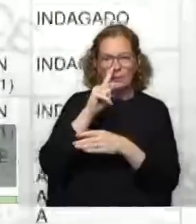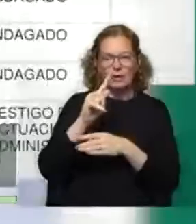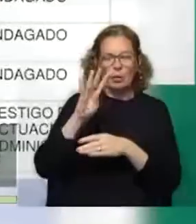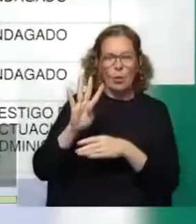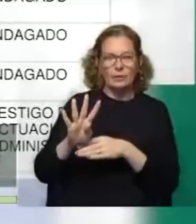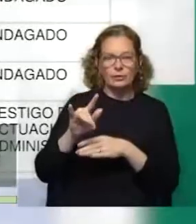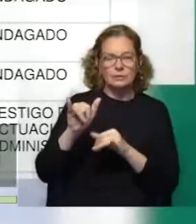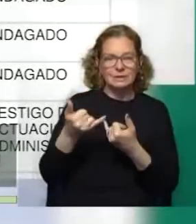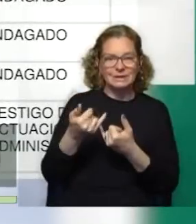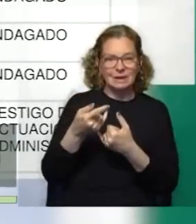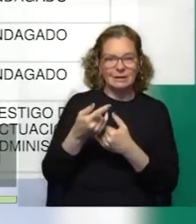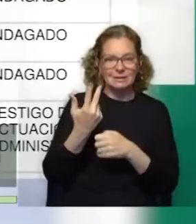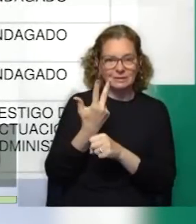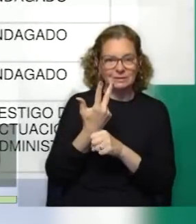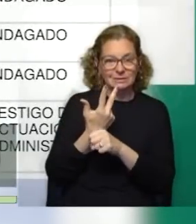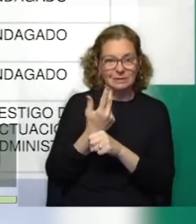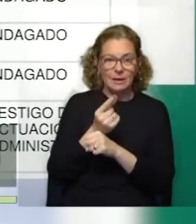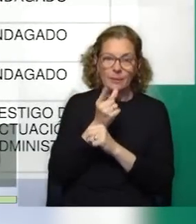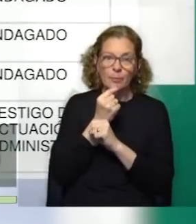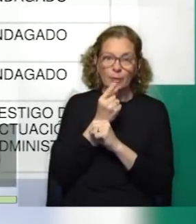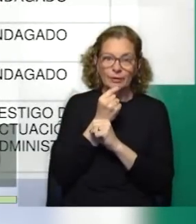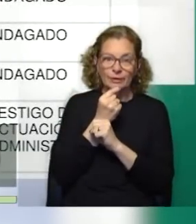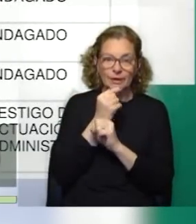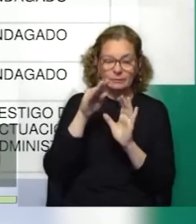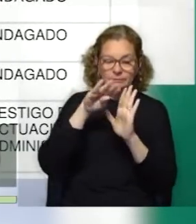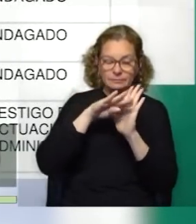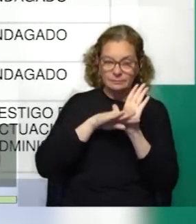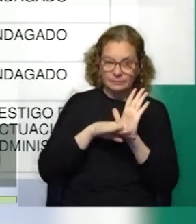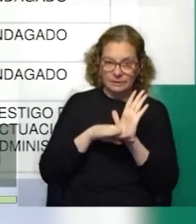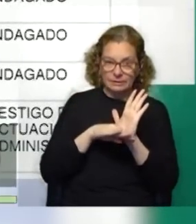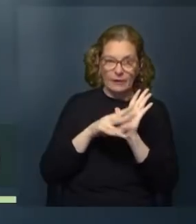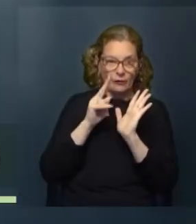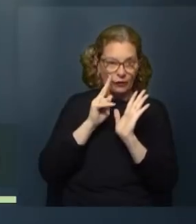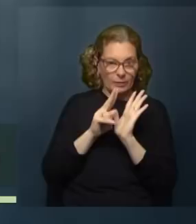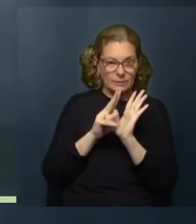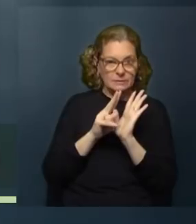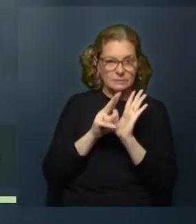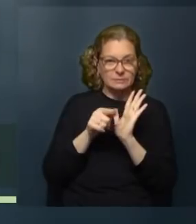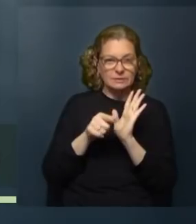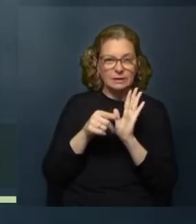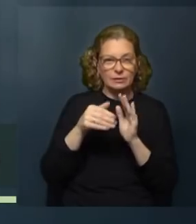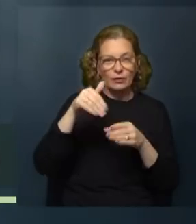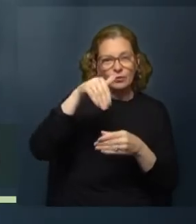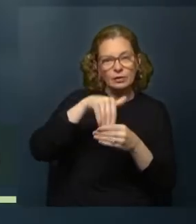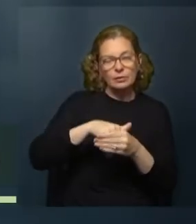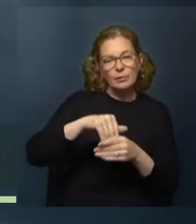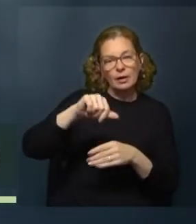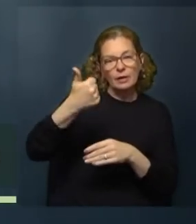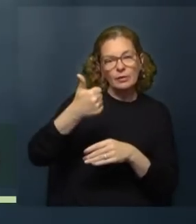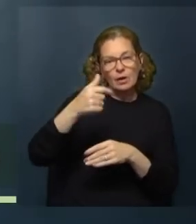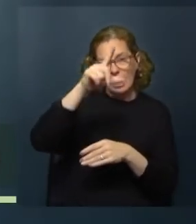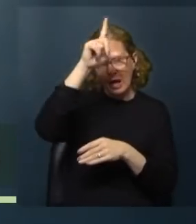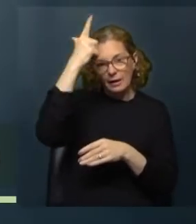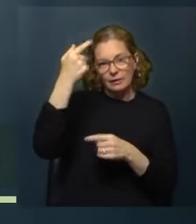estesiano al menos ya tenía tres indagatorias policiales según consta en la ficha respectiva esas internas fueron finalmente ganadas por la calle